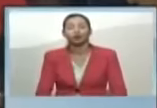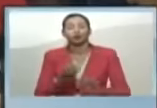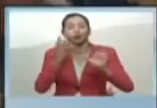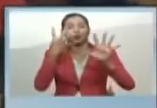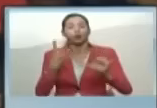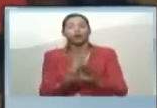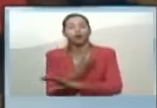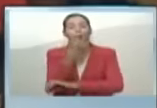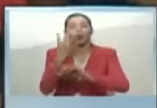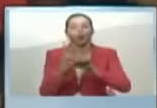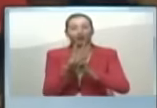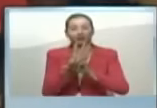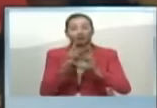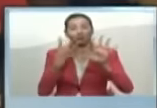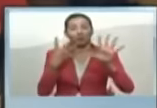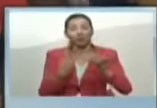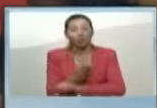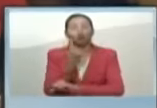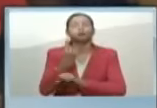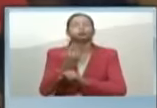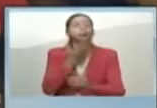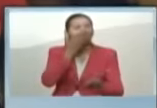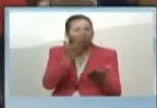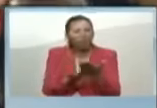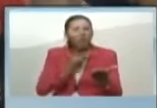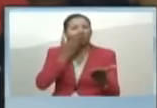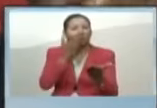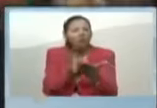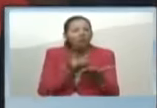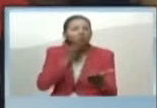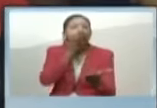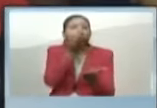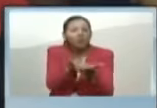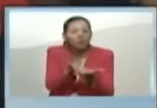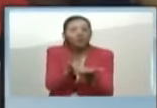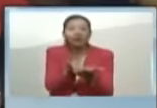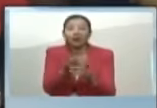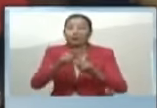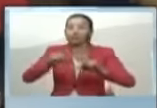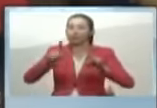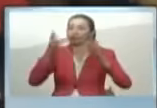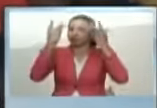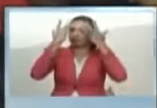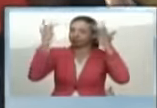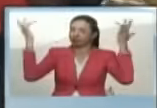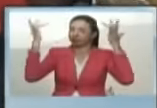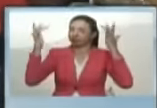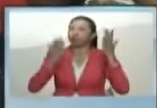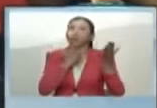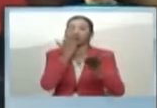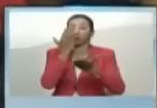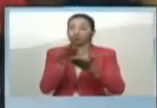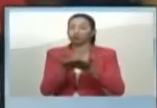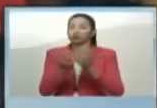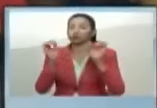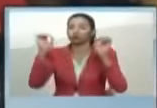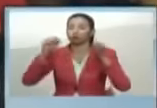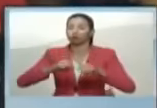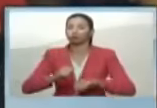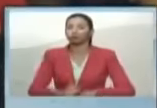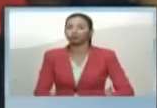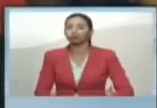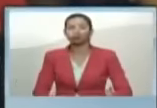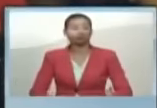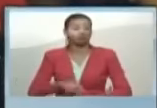9 horas, hicimos aporte. Sin embargo, esos aportes brillantes, porque me consta, no fueron tomados